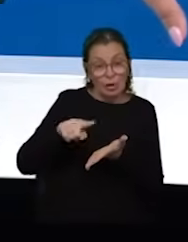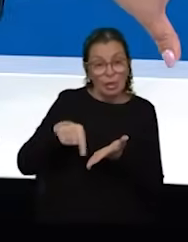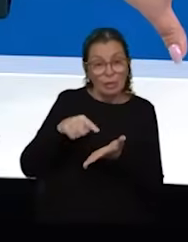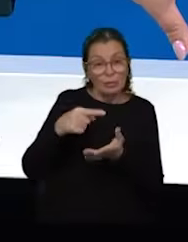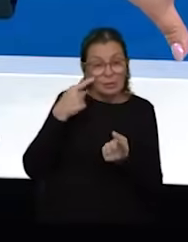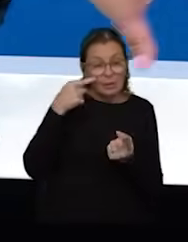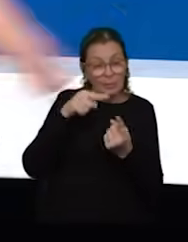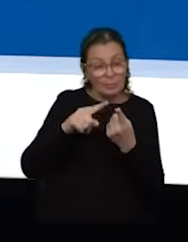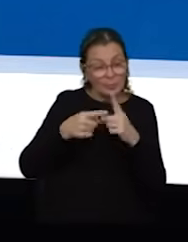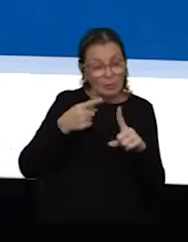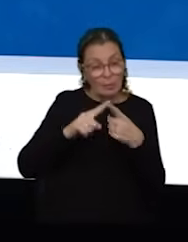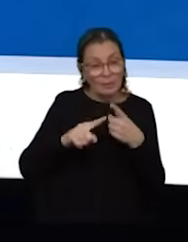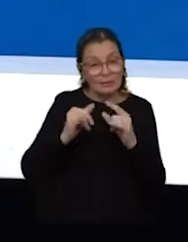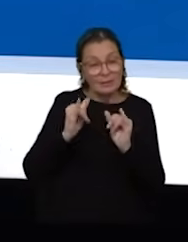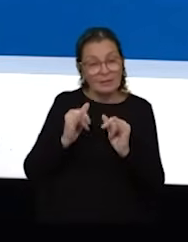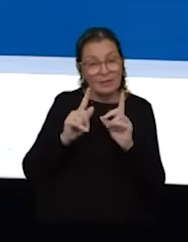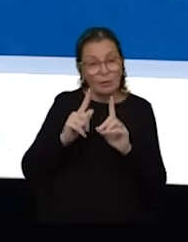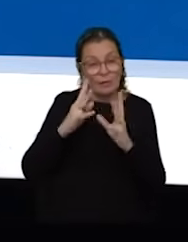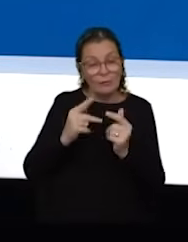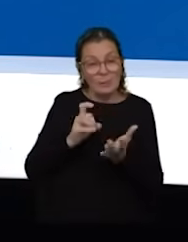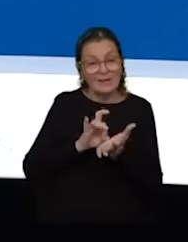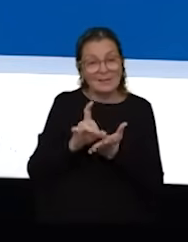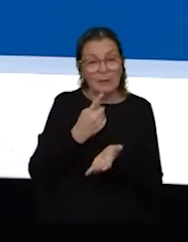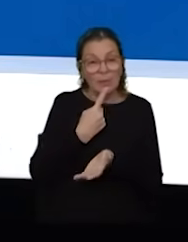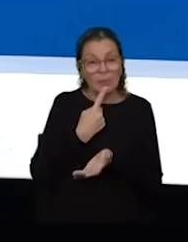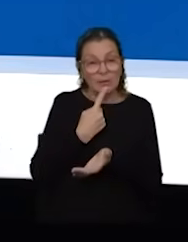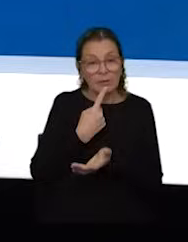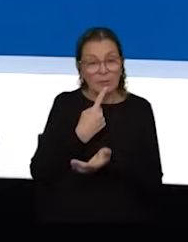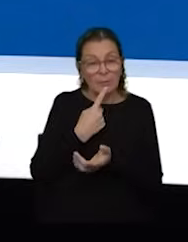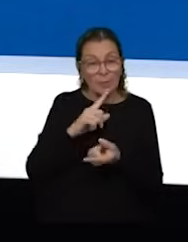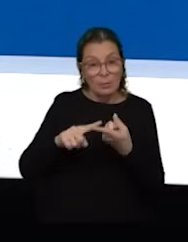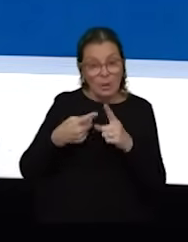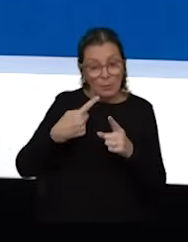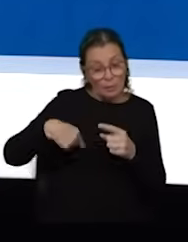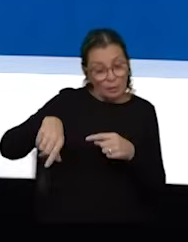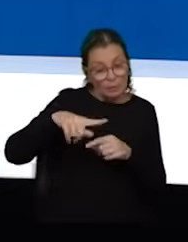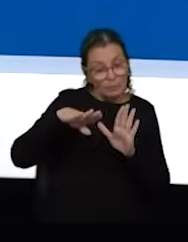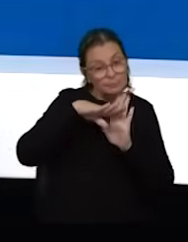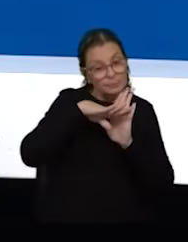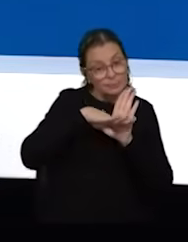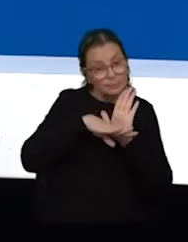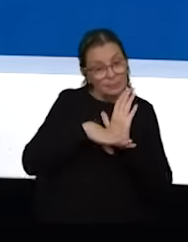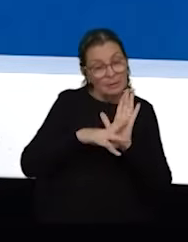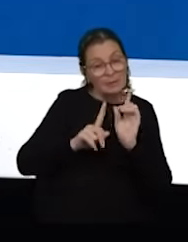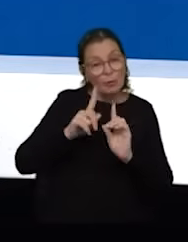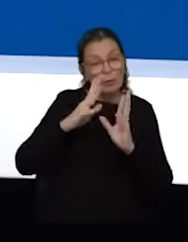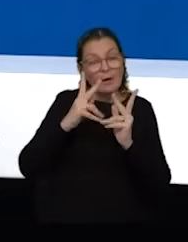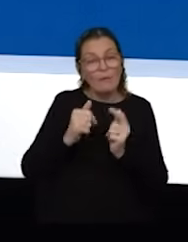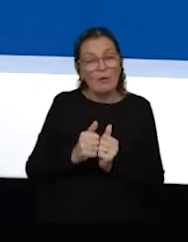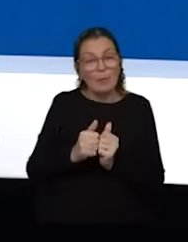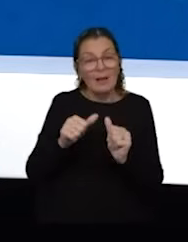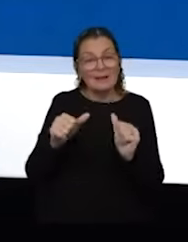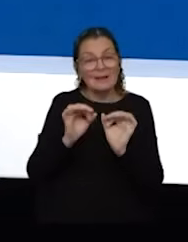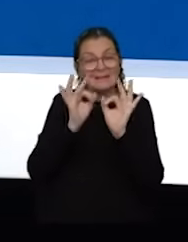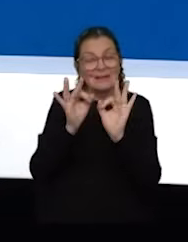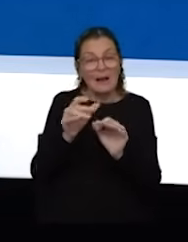centrando la discusión creo que de alguna forma el sistema político se pone de acuerdo en regular esto que es de alguna forma hacerle